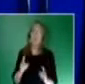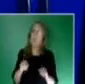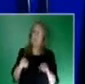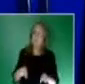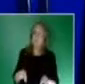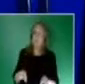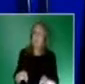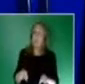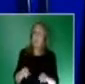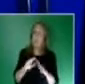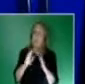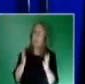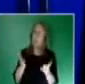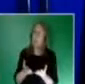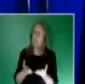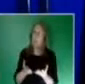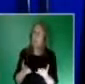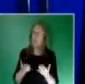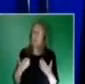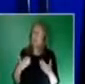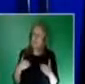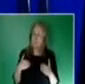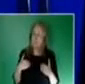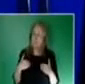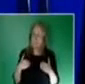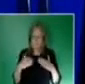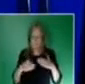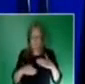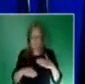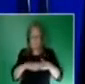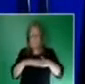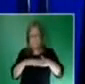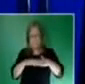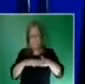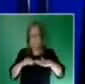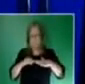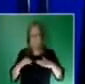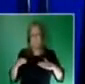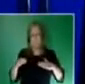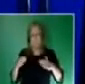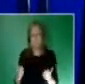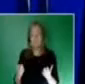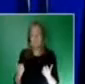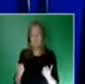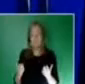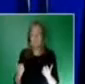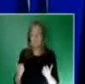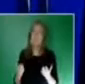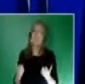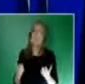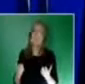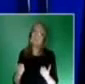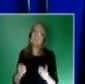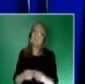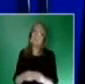millones de personas puedan tener el mismo grado de consumo y de despilfarro que tienen